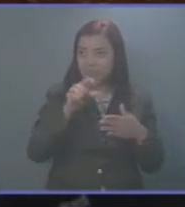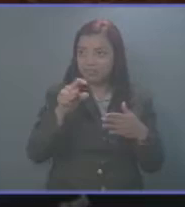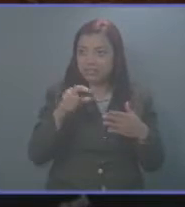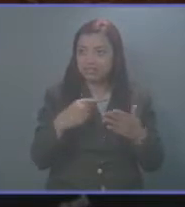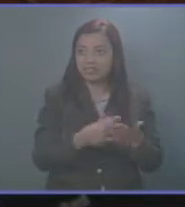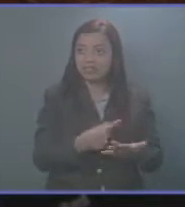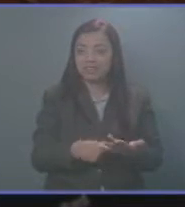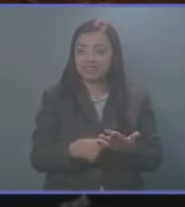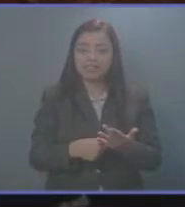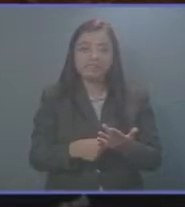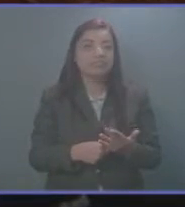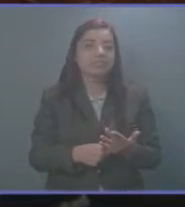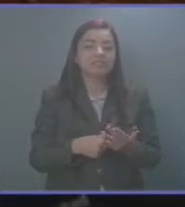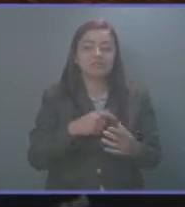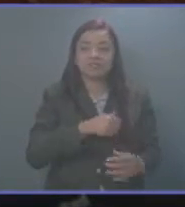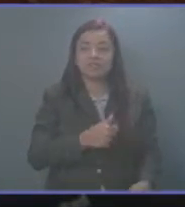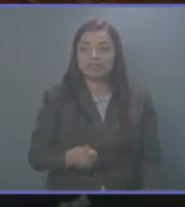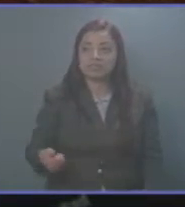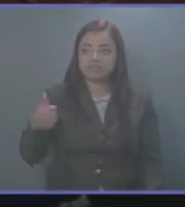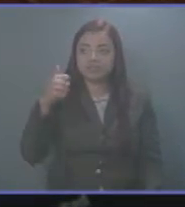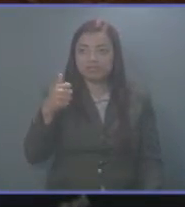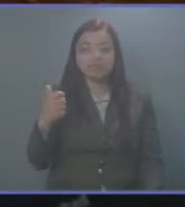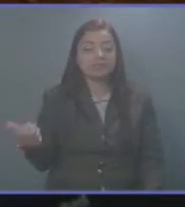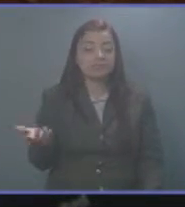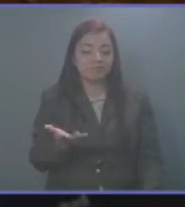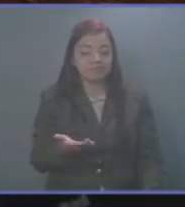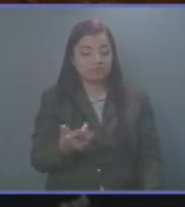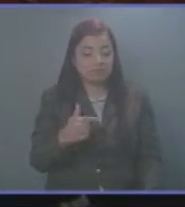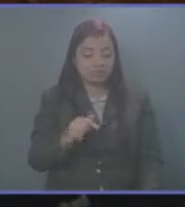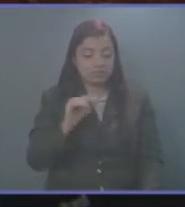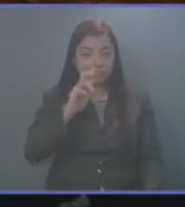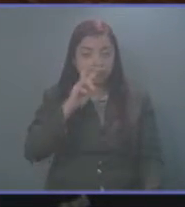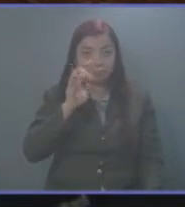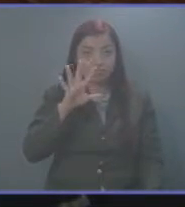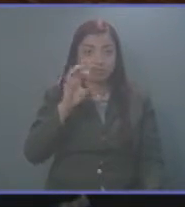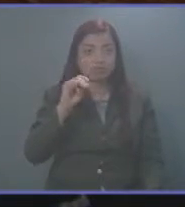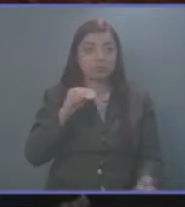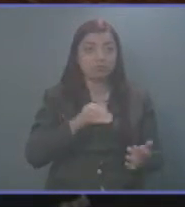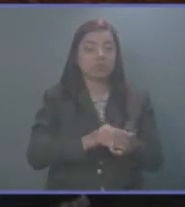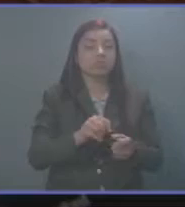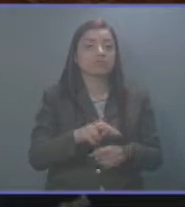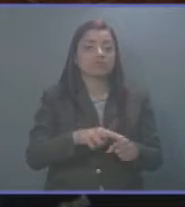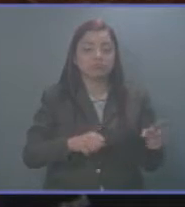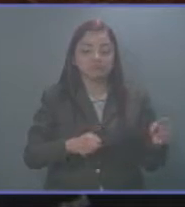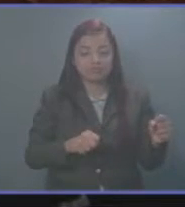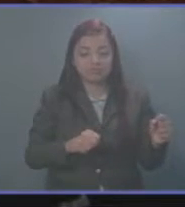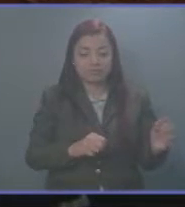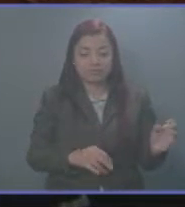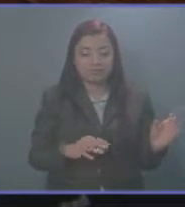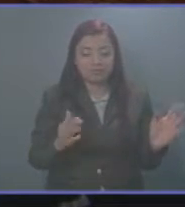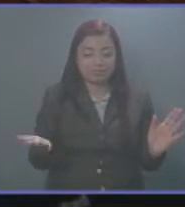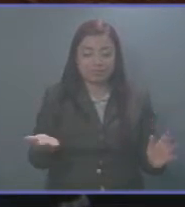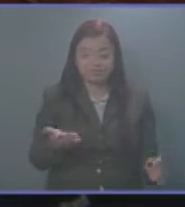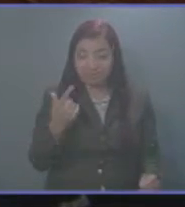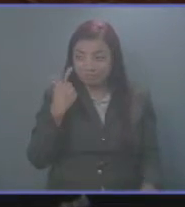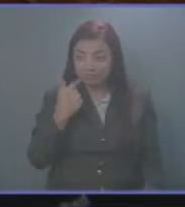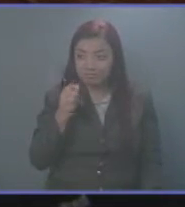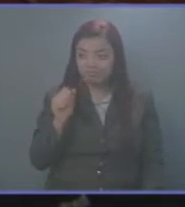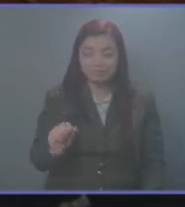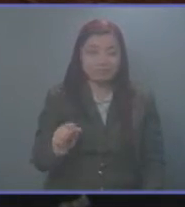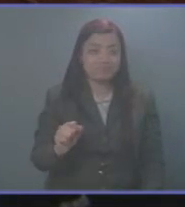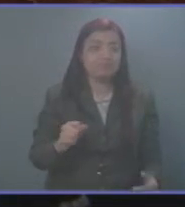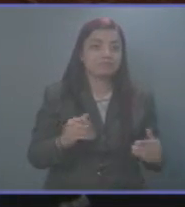ha dicho que le están sobrando $250,000, se está sobrepasando sobre lo